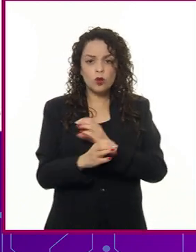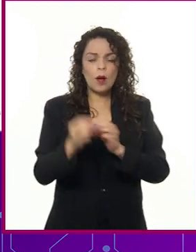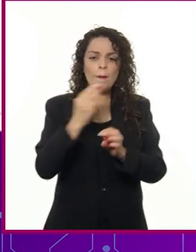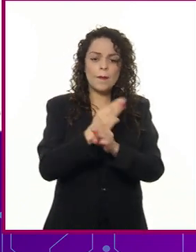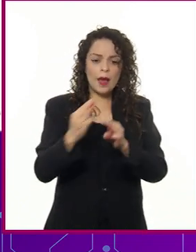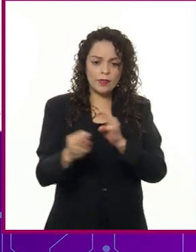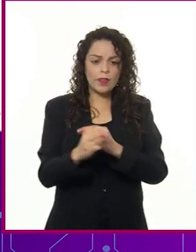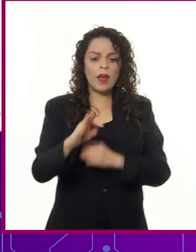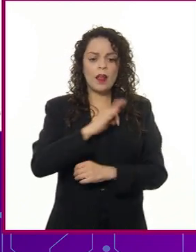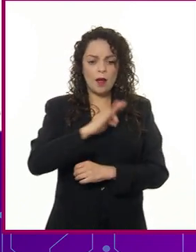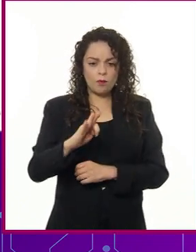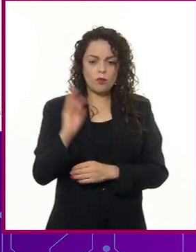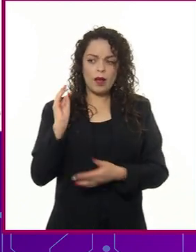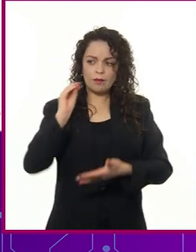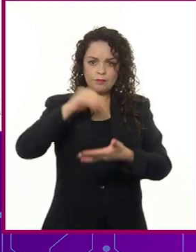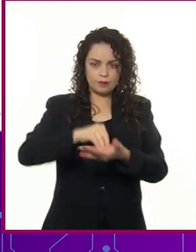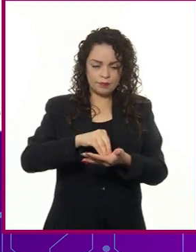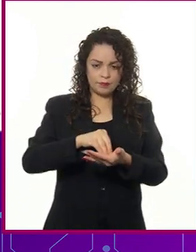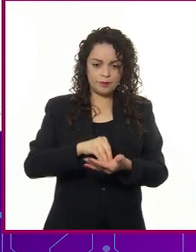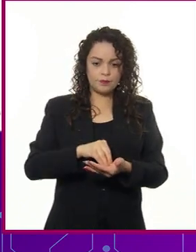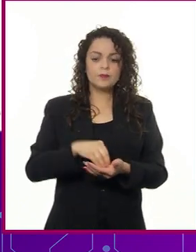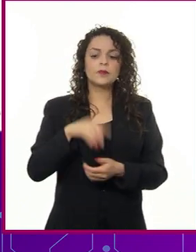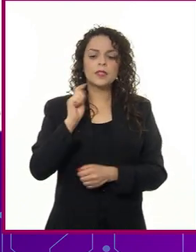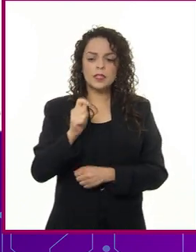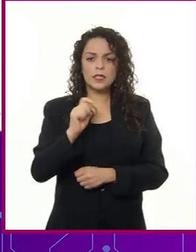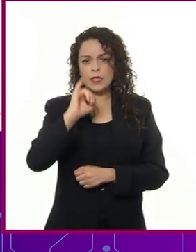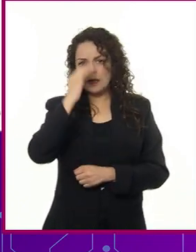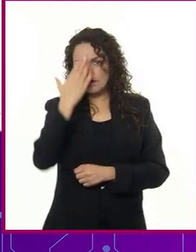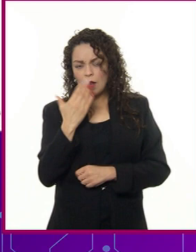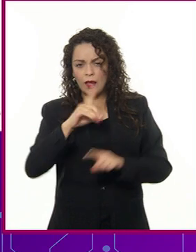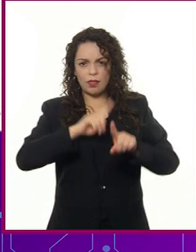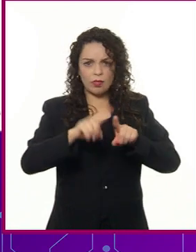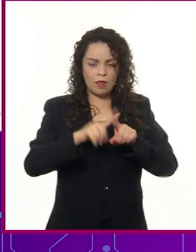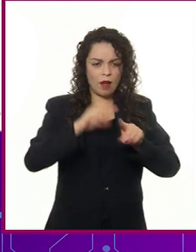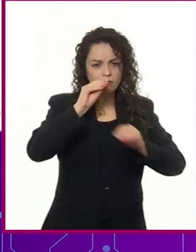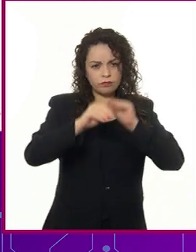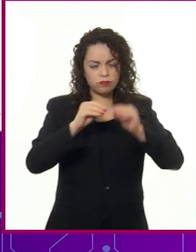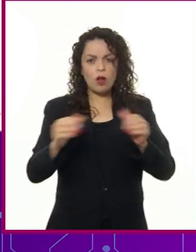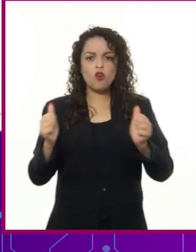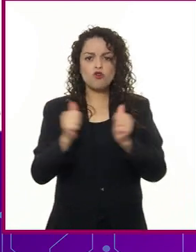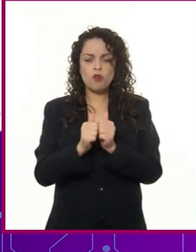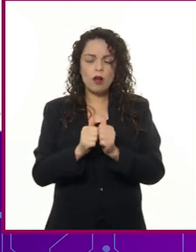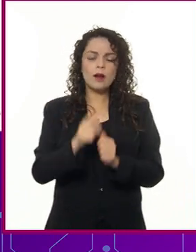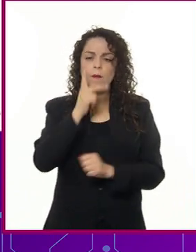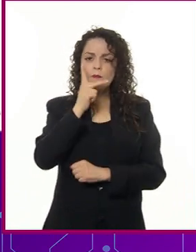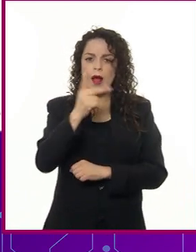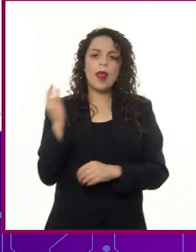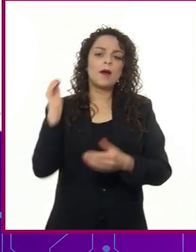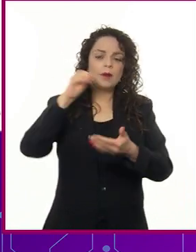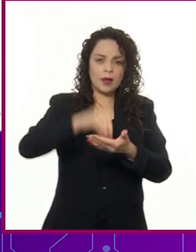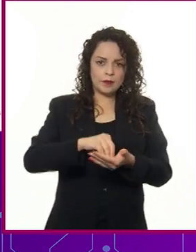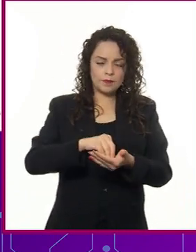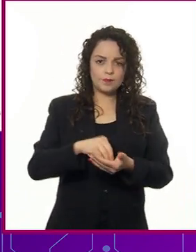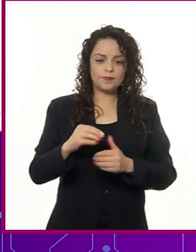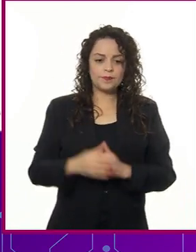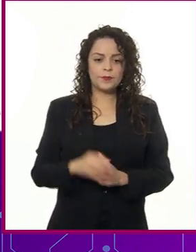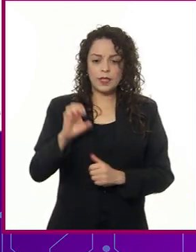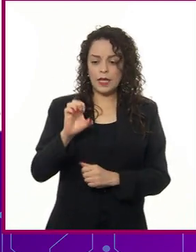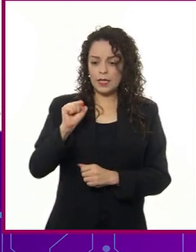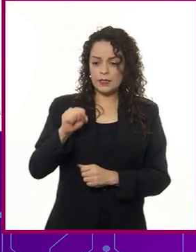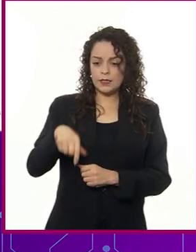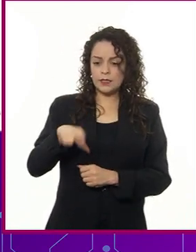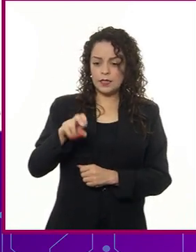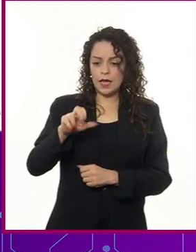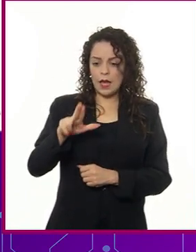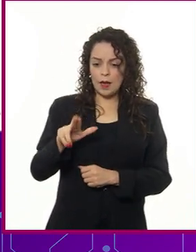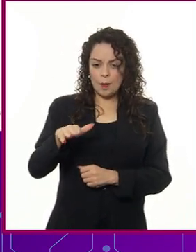inmateriales. Generalmente, se mezclan imágenes con palabras. Los esquemas pueden representar